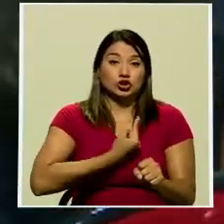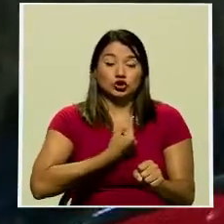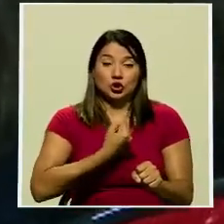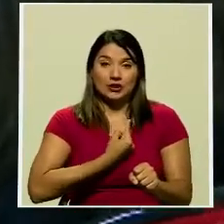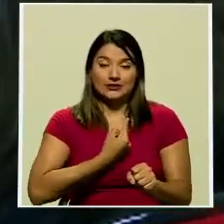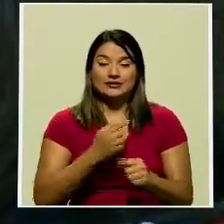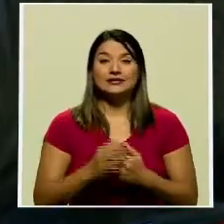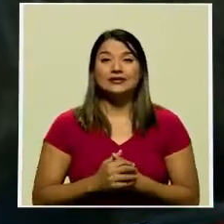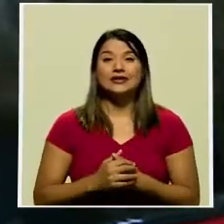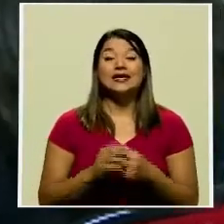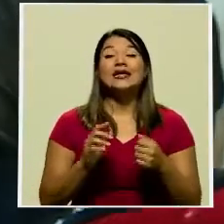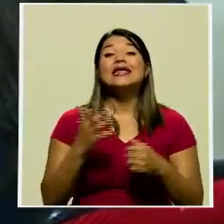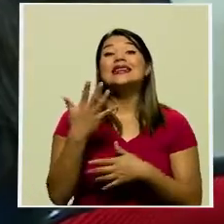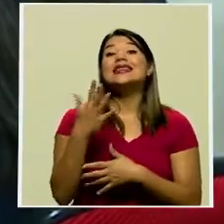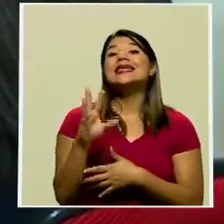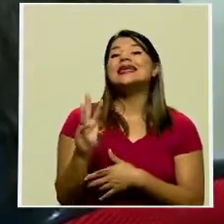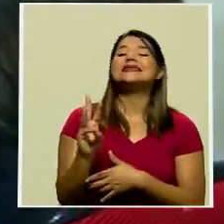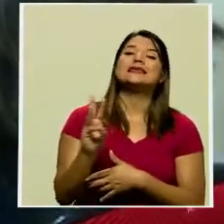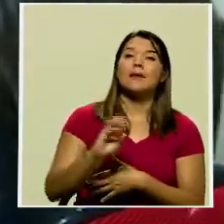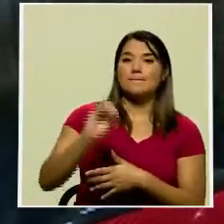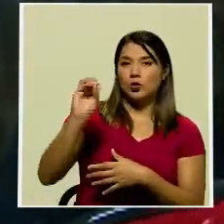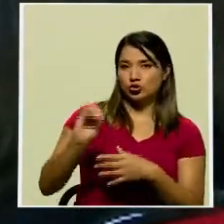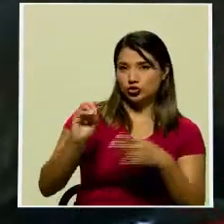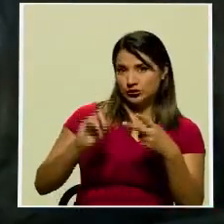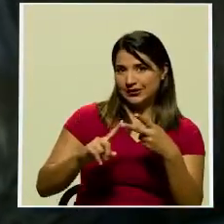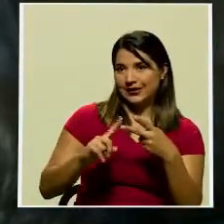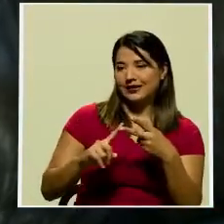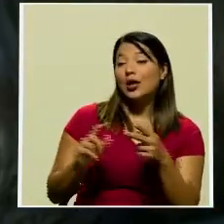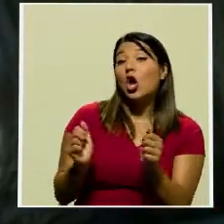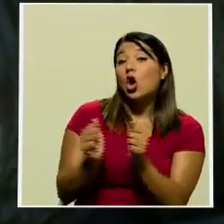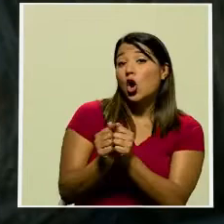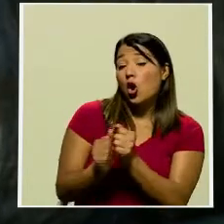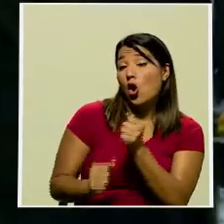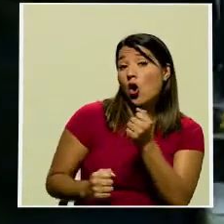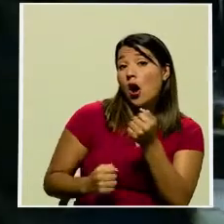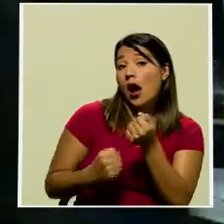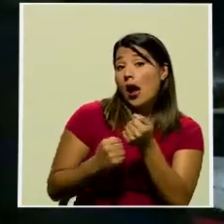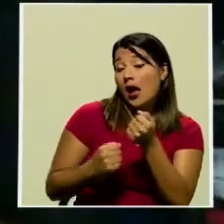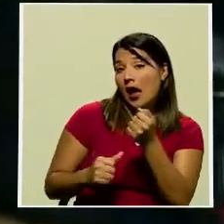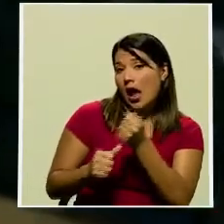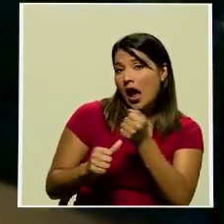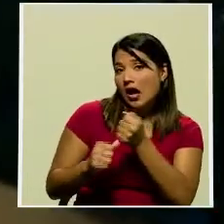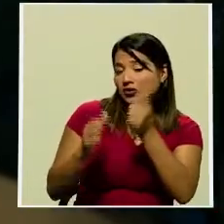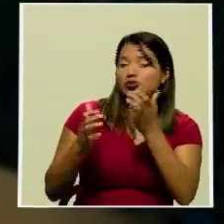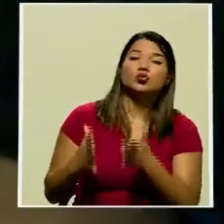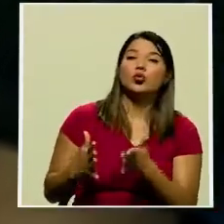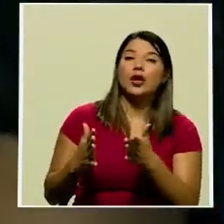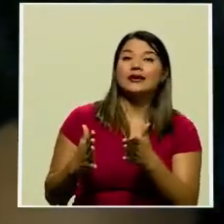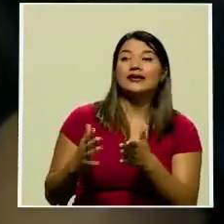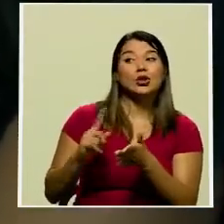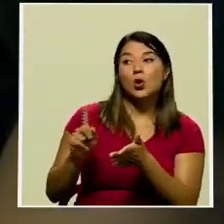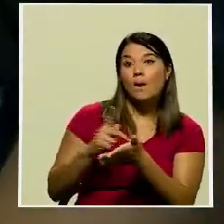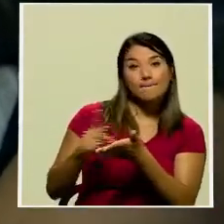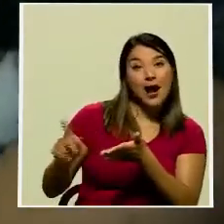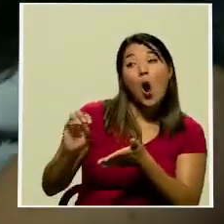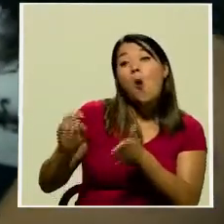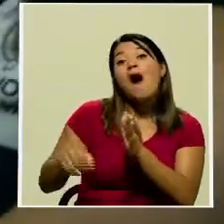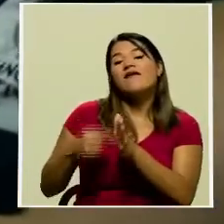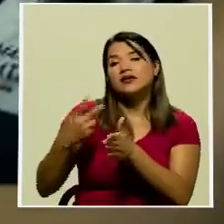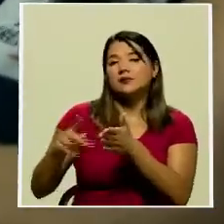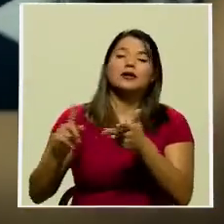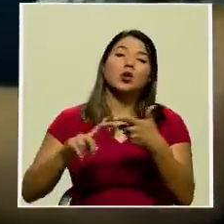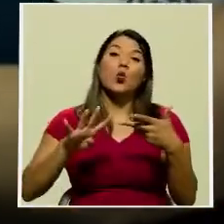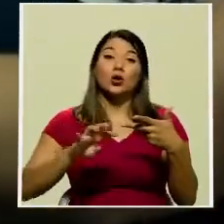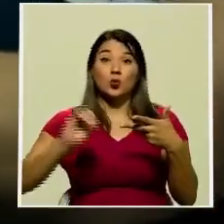propia, 16% por cuenta propia con ayudantes no remunerados o asalariados ocasionales, el 4%